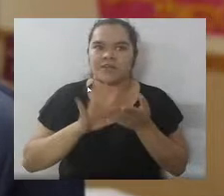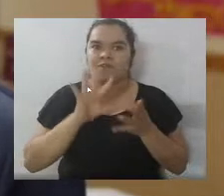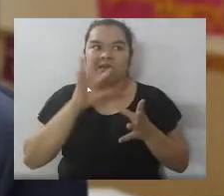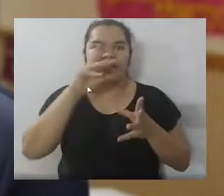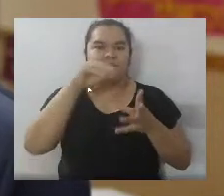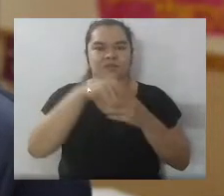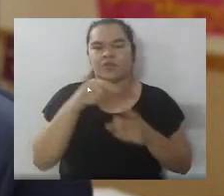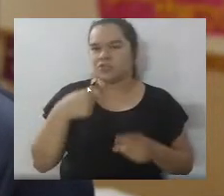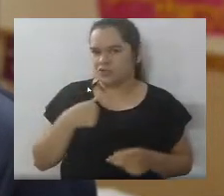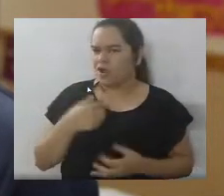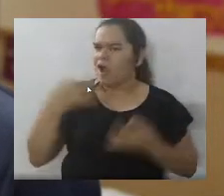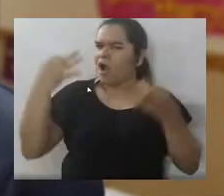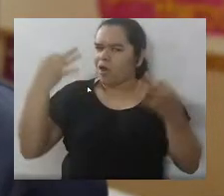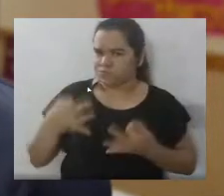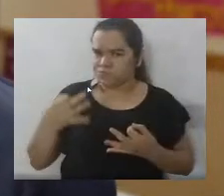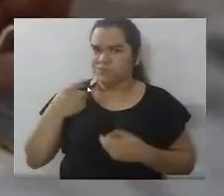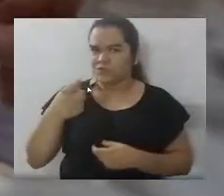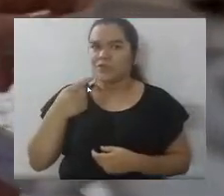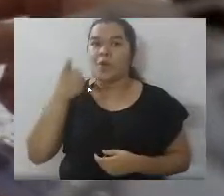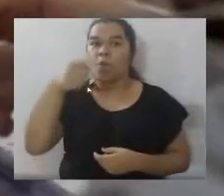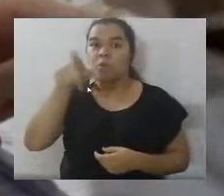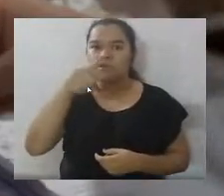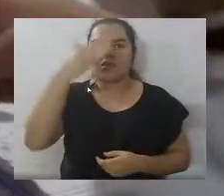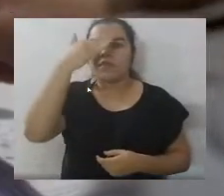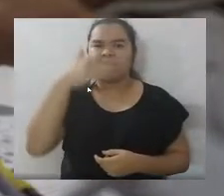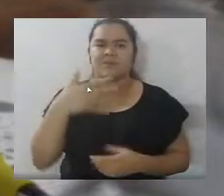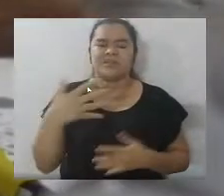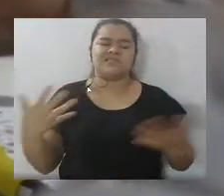nunca se van a arrepentir. Chicos,